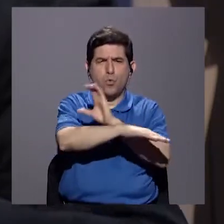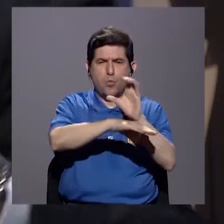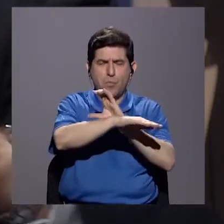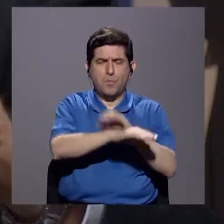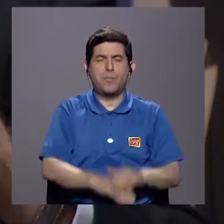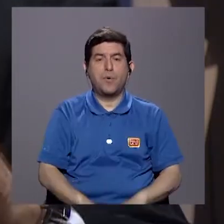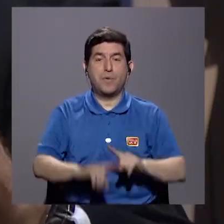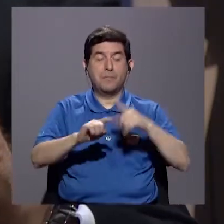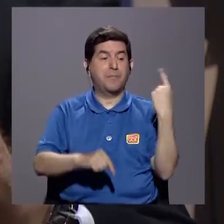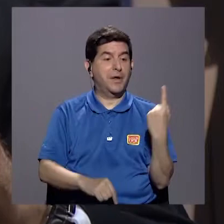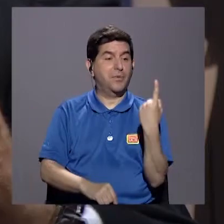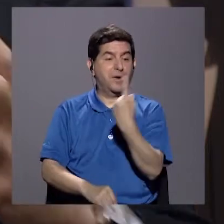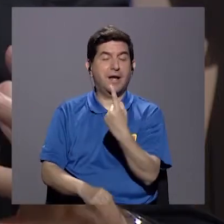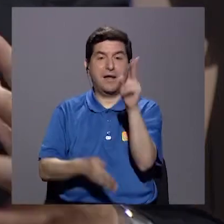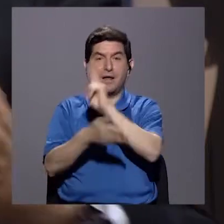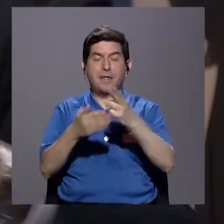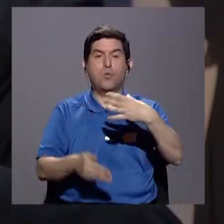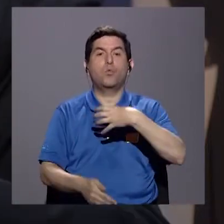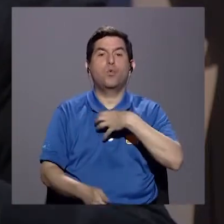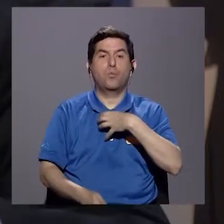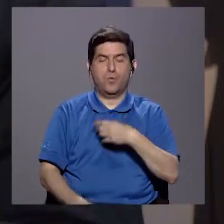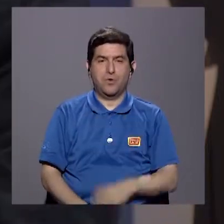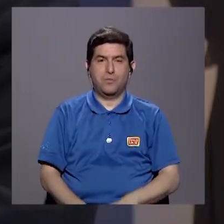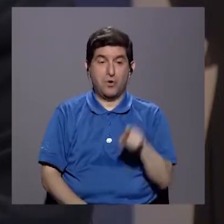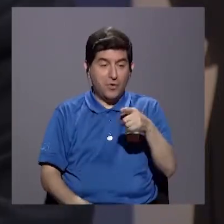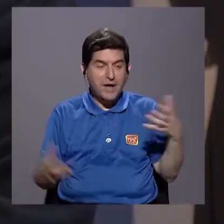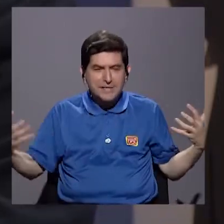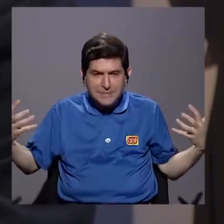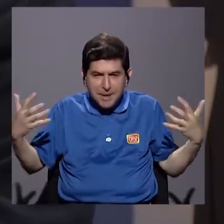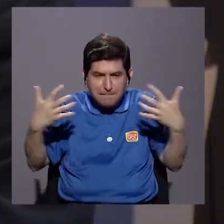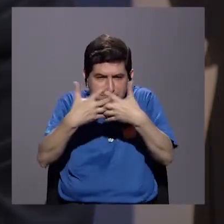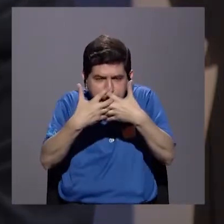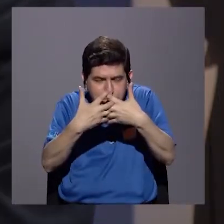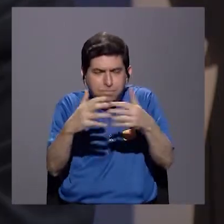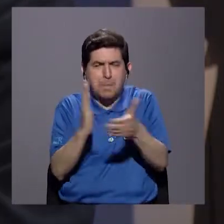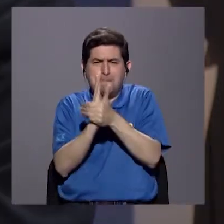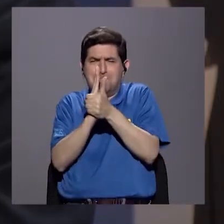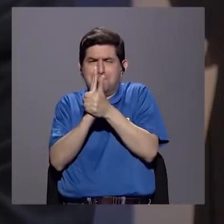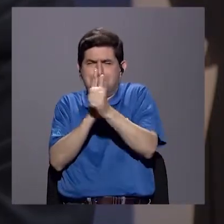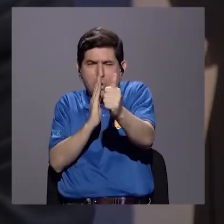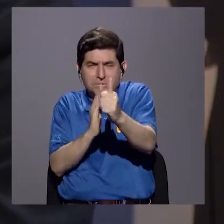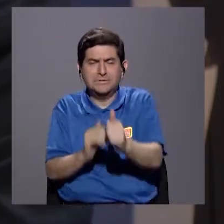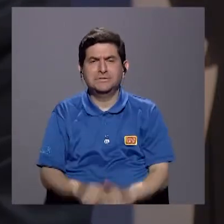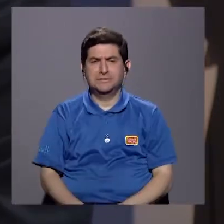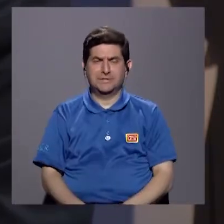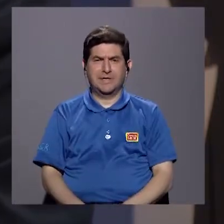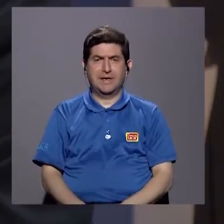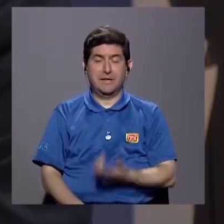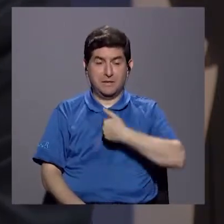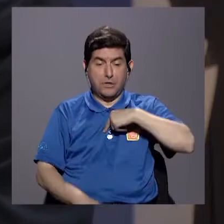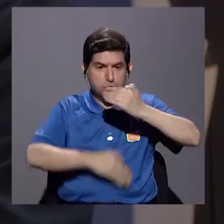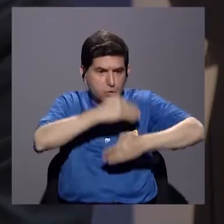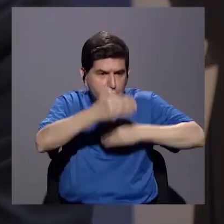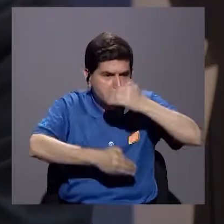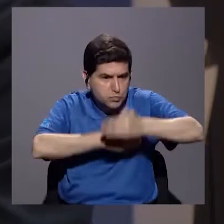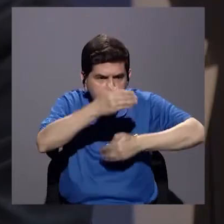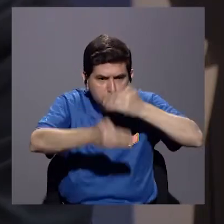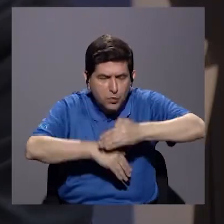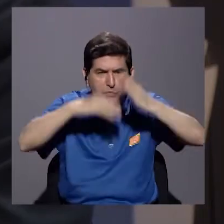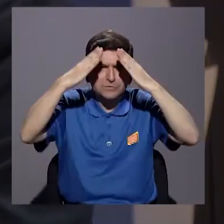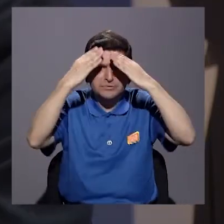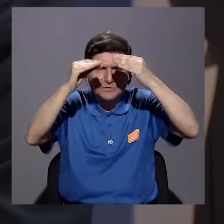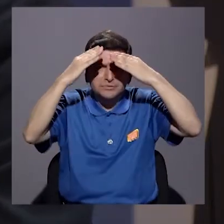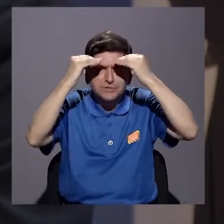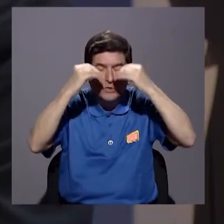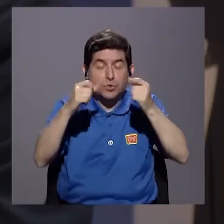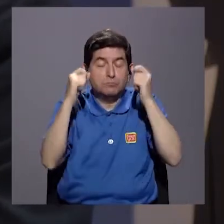pero cada universidad tiene su clúster. La combinación de esos clústeres nos da una potencia, una capacidad de procesamiento de